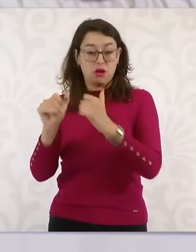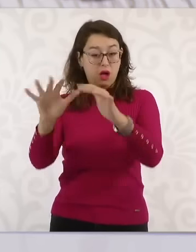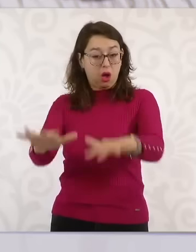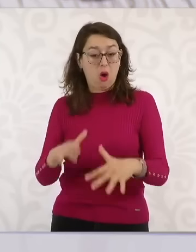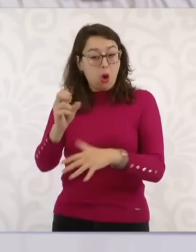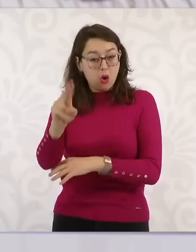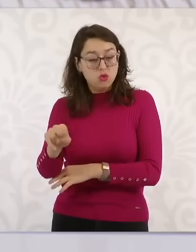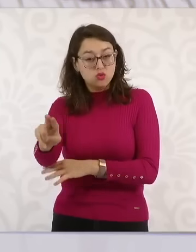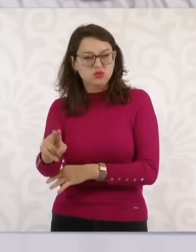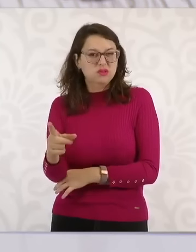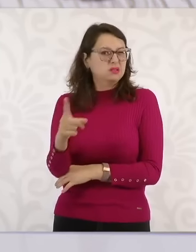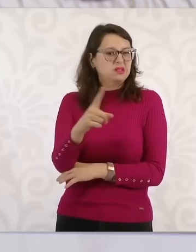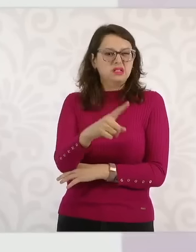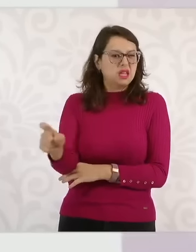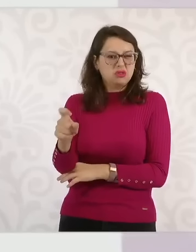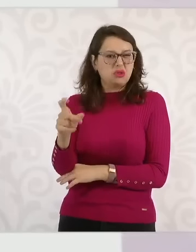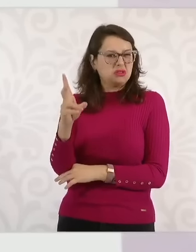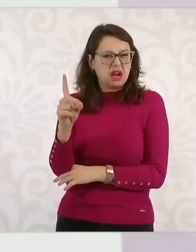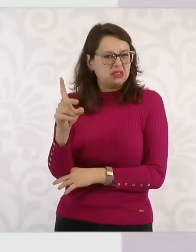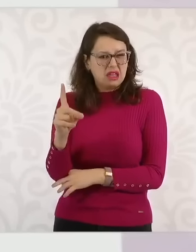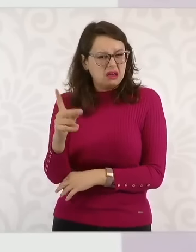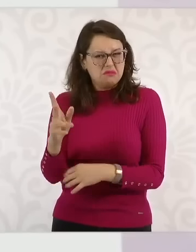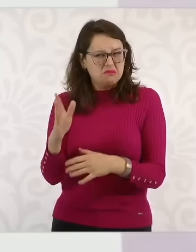Unidas se opusieron al bloqueo.